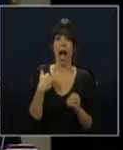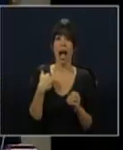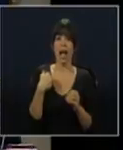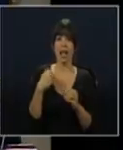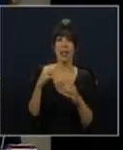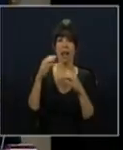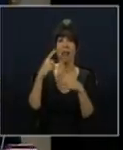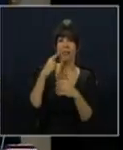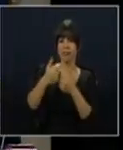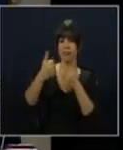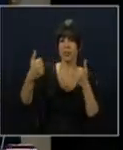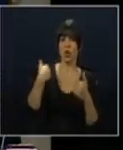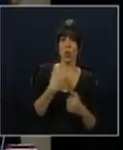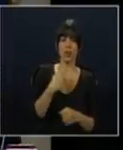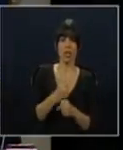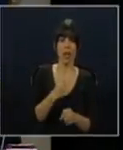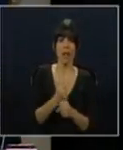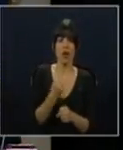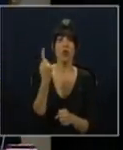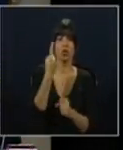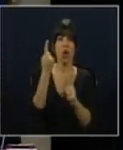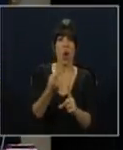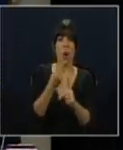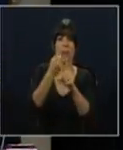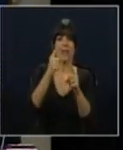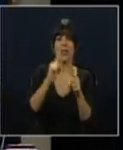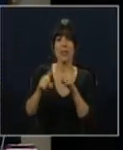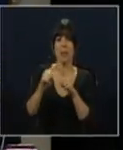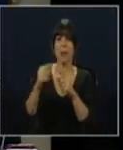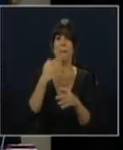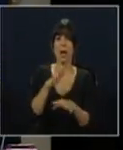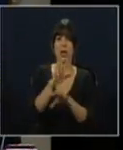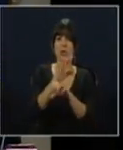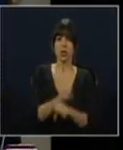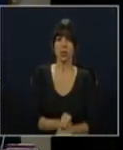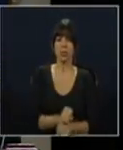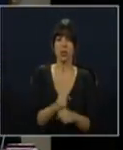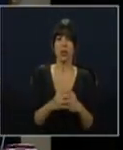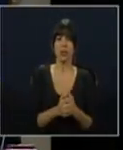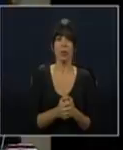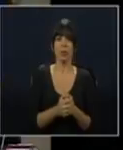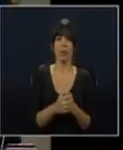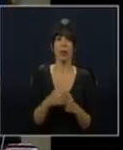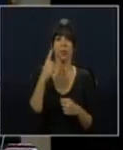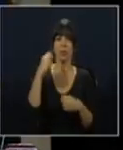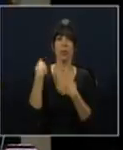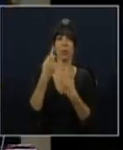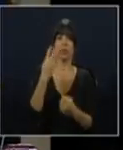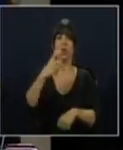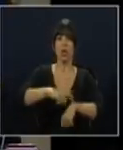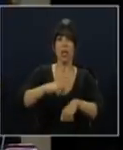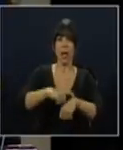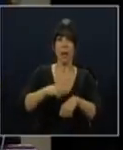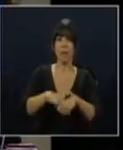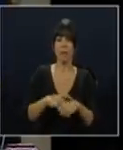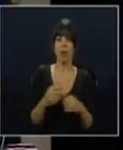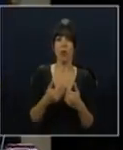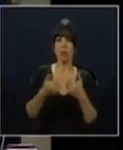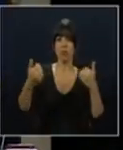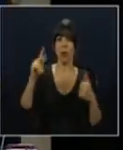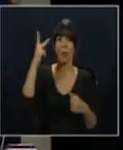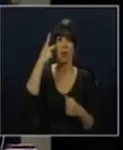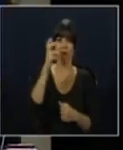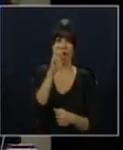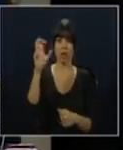crepuscular en nuestra gestión más que el fin de una serie de malas prácticas que por demasiado tiempo atenazaron a la política